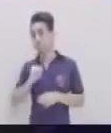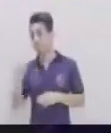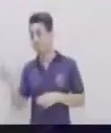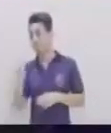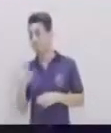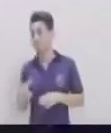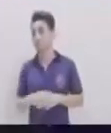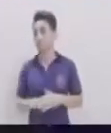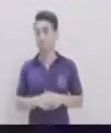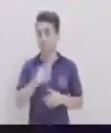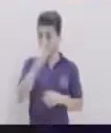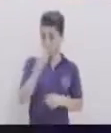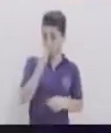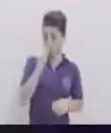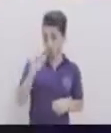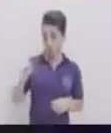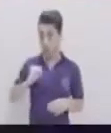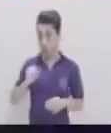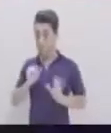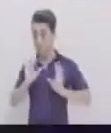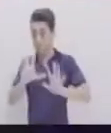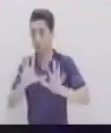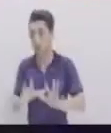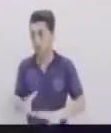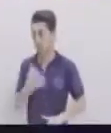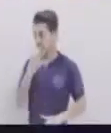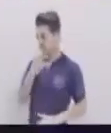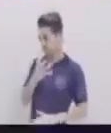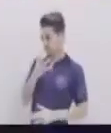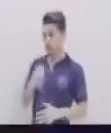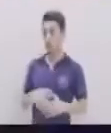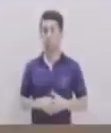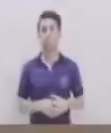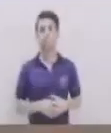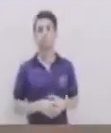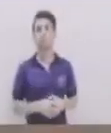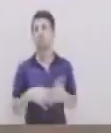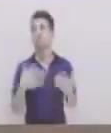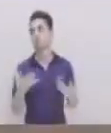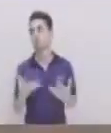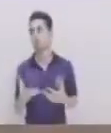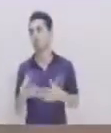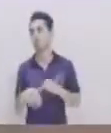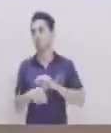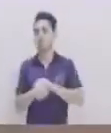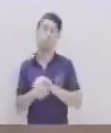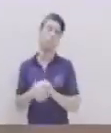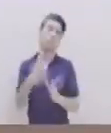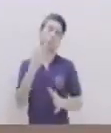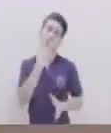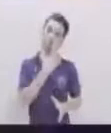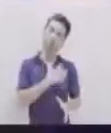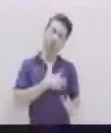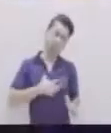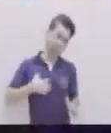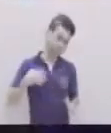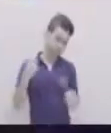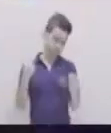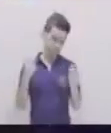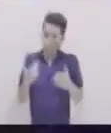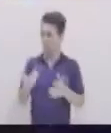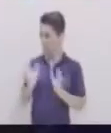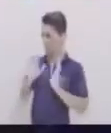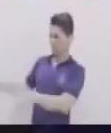facilidad. Si un compañero la empujaba, se enojaba. Entonces ella se ponía muy enojada y